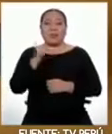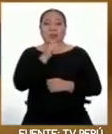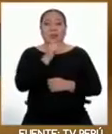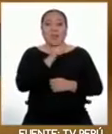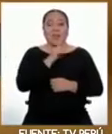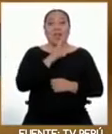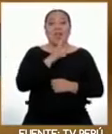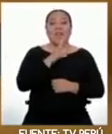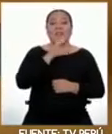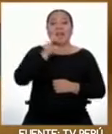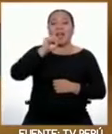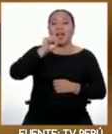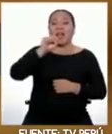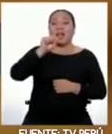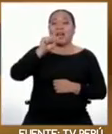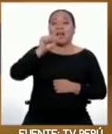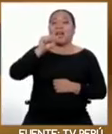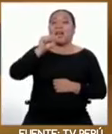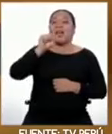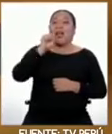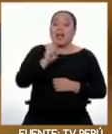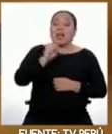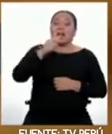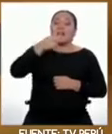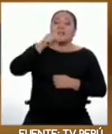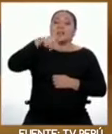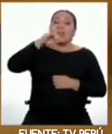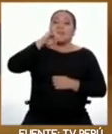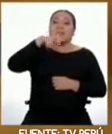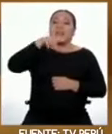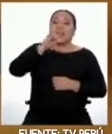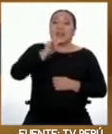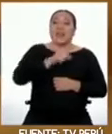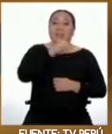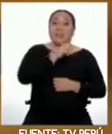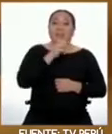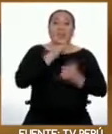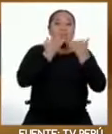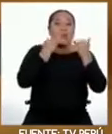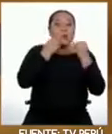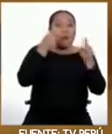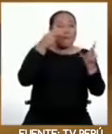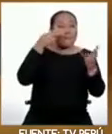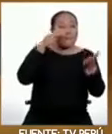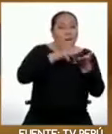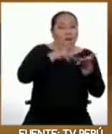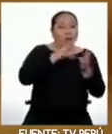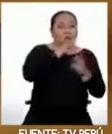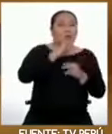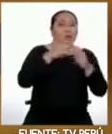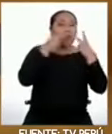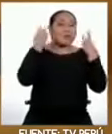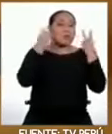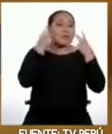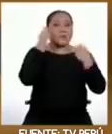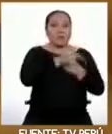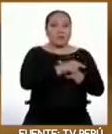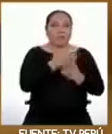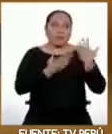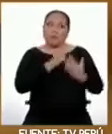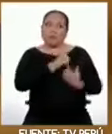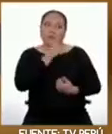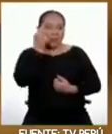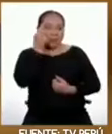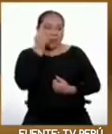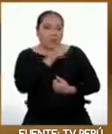en Ayaninka, una de las lenguas nativas más usadas en el territorio de la Amazonía nacional. Tal vez por eso no puedes